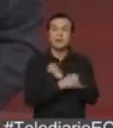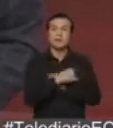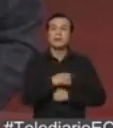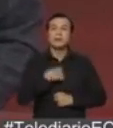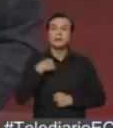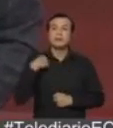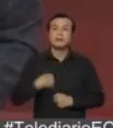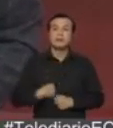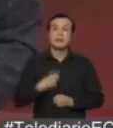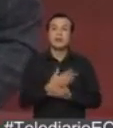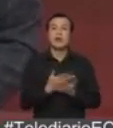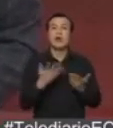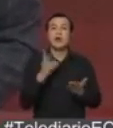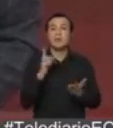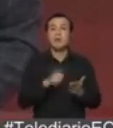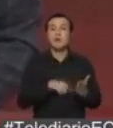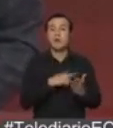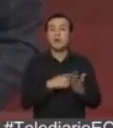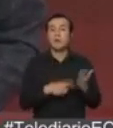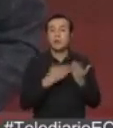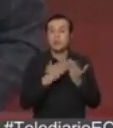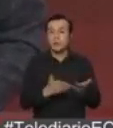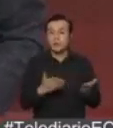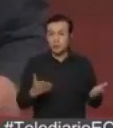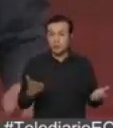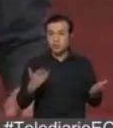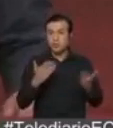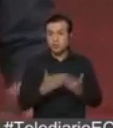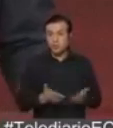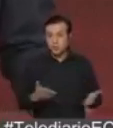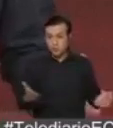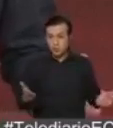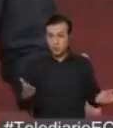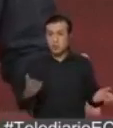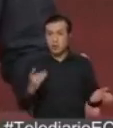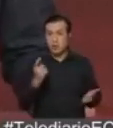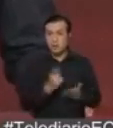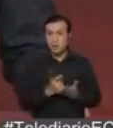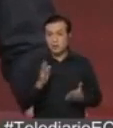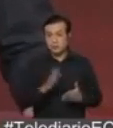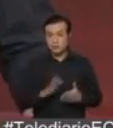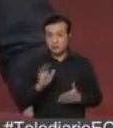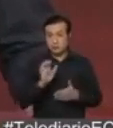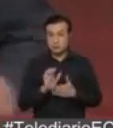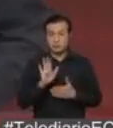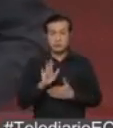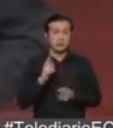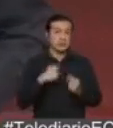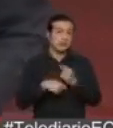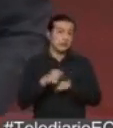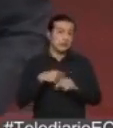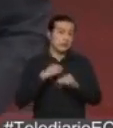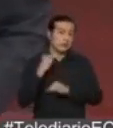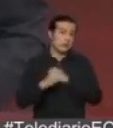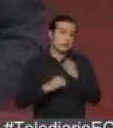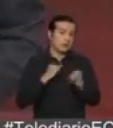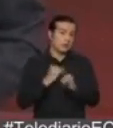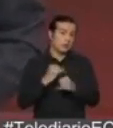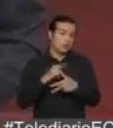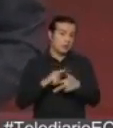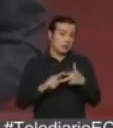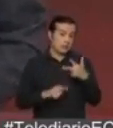de prohibir el ingreso de producto de camarón ecuatoriano a su mercado por parte de 3